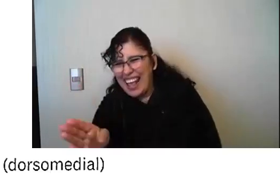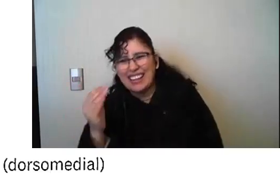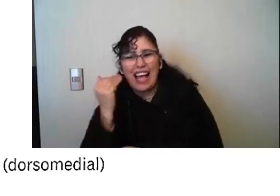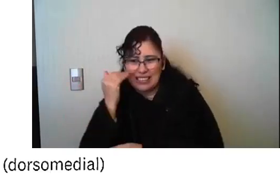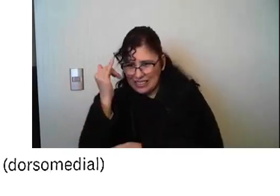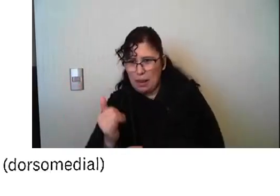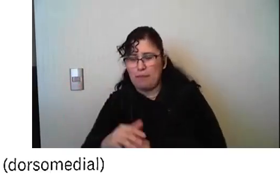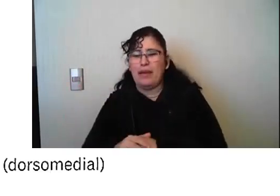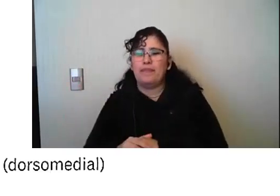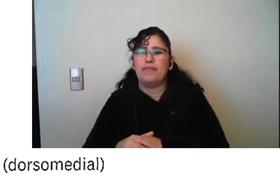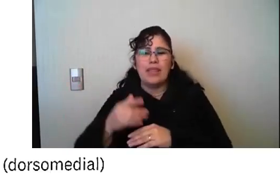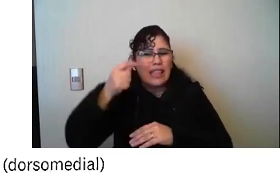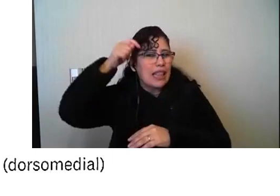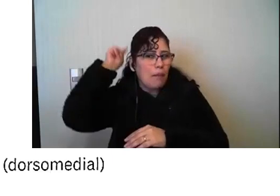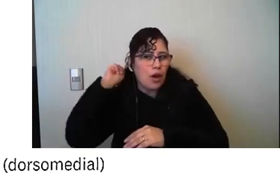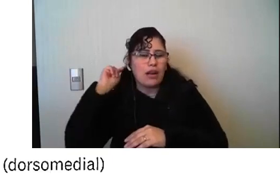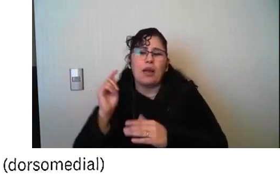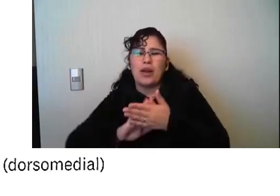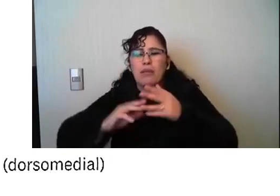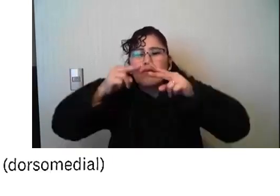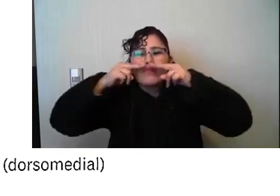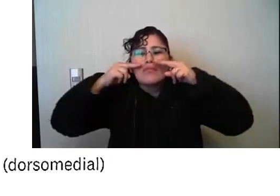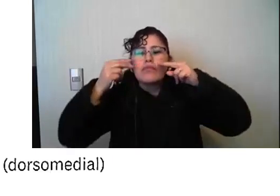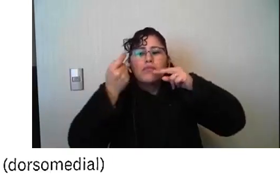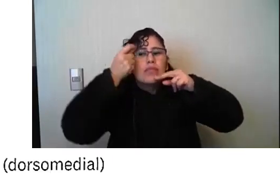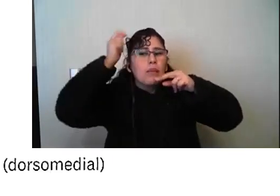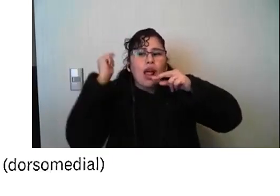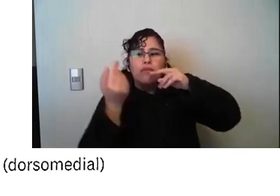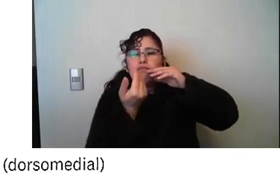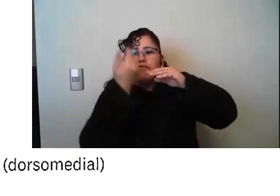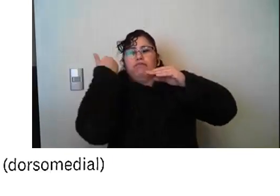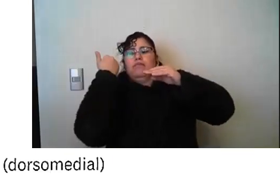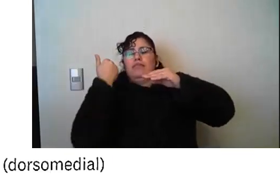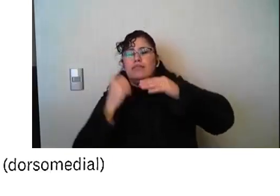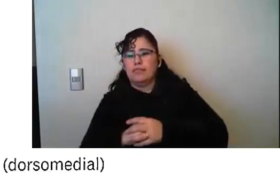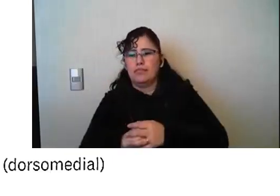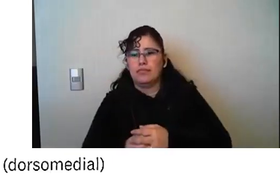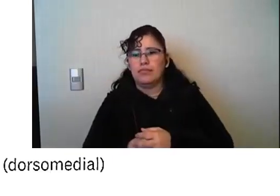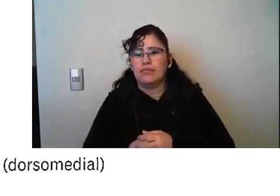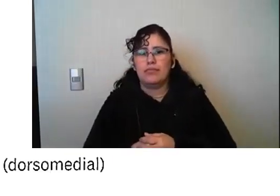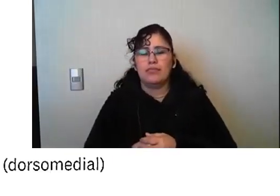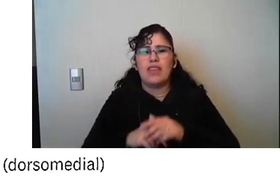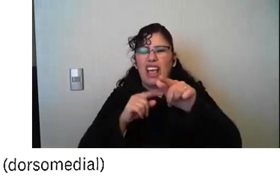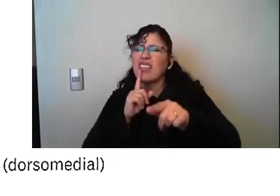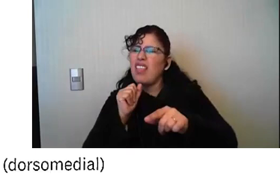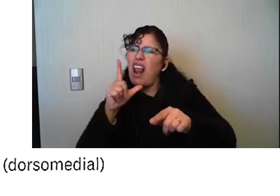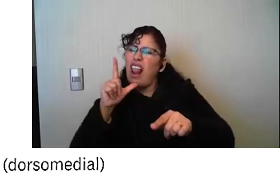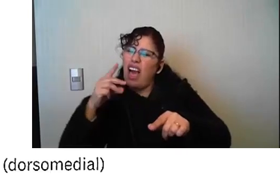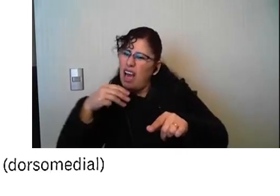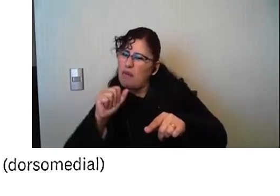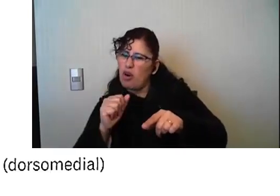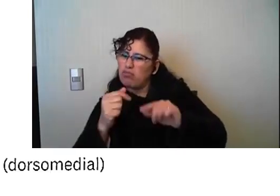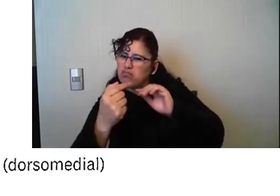temporal. Desde la nariz hay una vía que lo conecta con el lóbulo temporal, sin pasar por nuestro tálamo. El tálamo se describe como